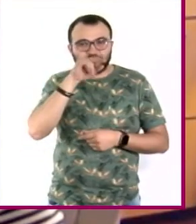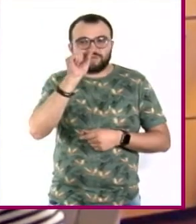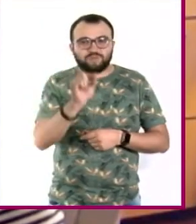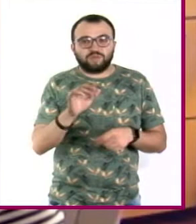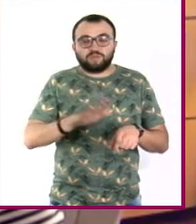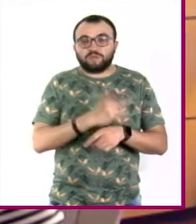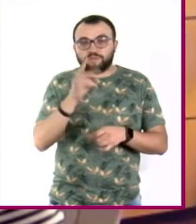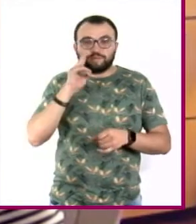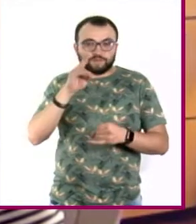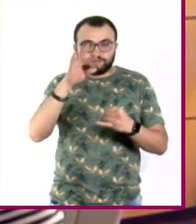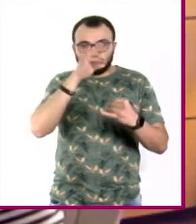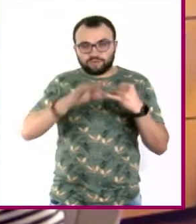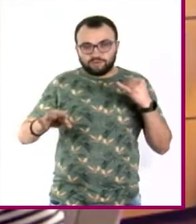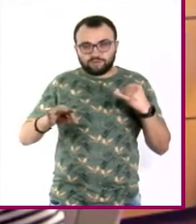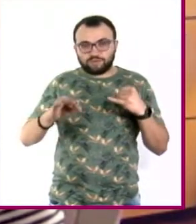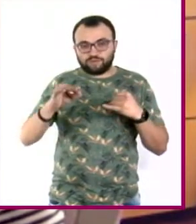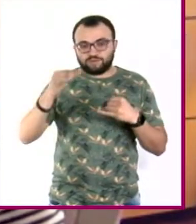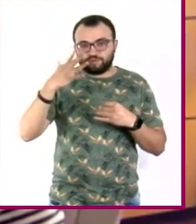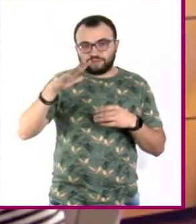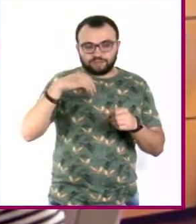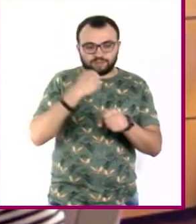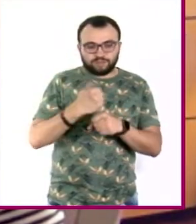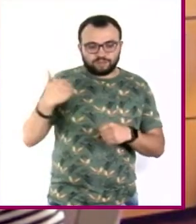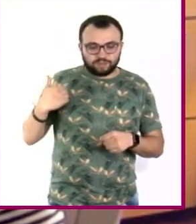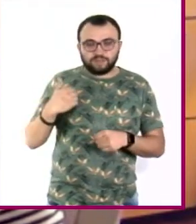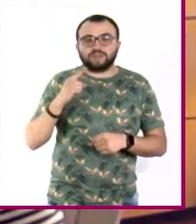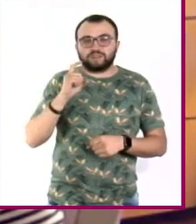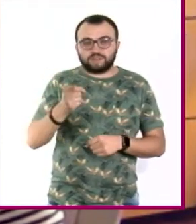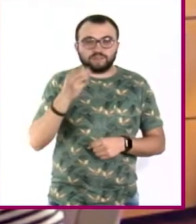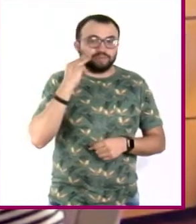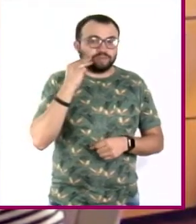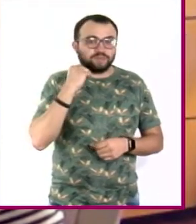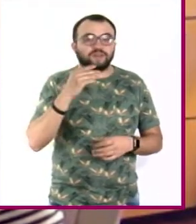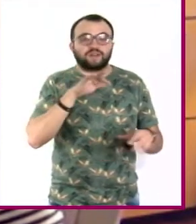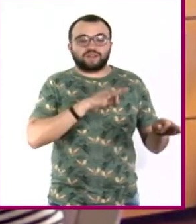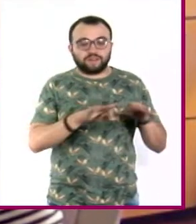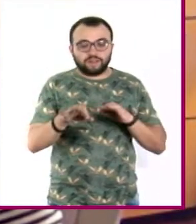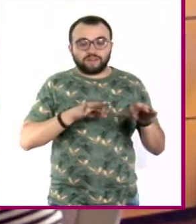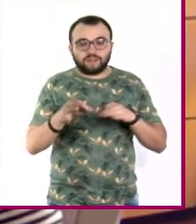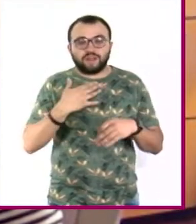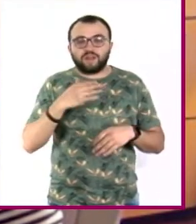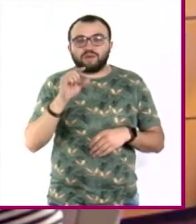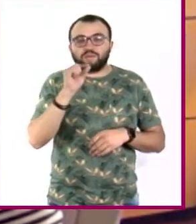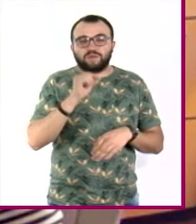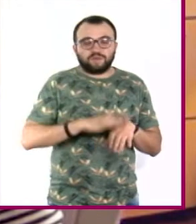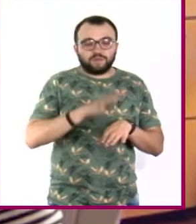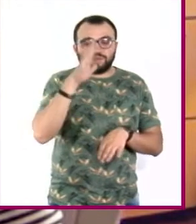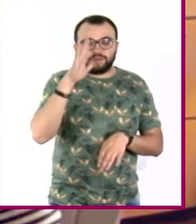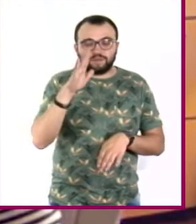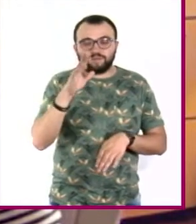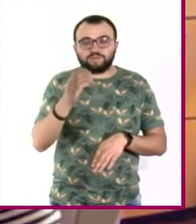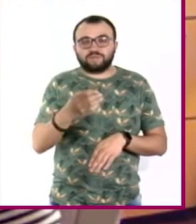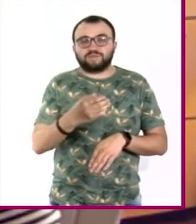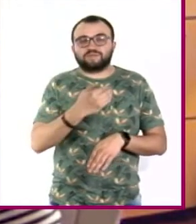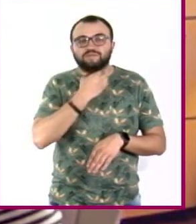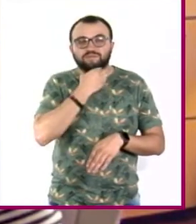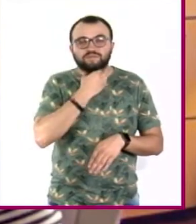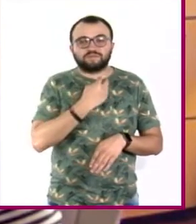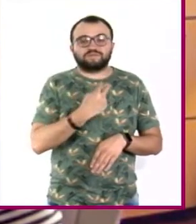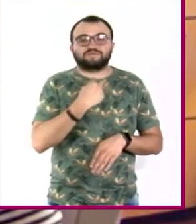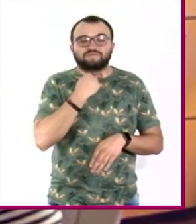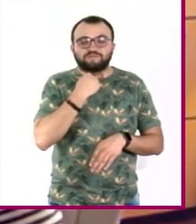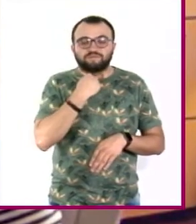últimos décadas el mercado laboral se ha vuelto como cada vez más precario, hay cada vez menos